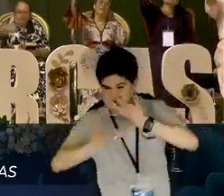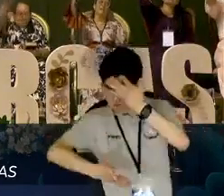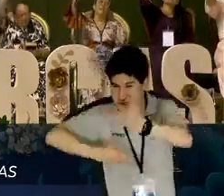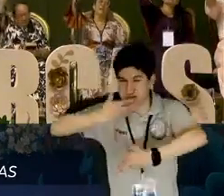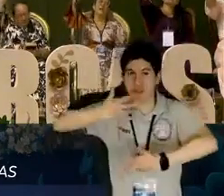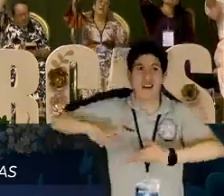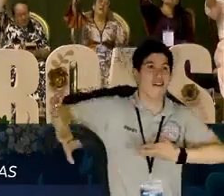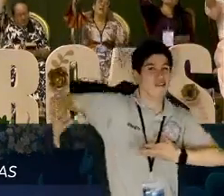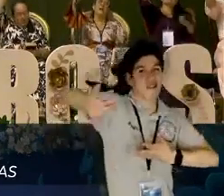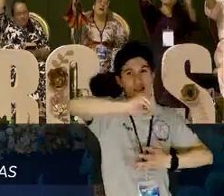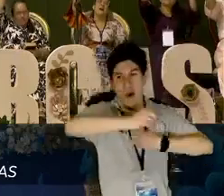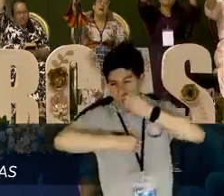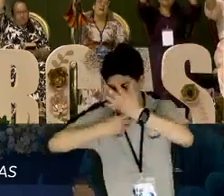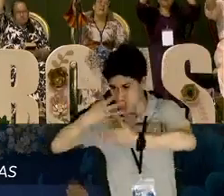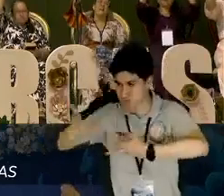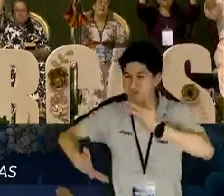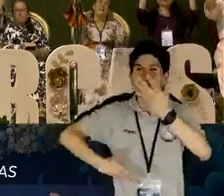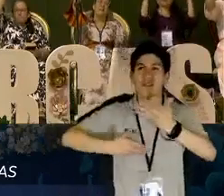dígalo.